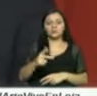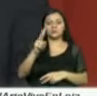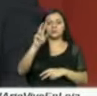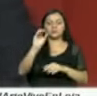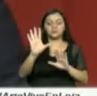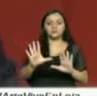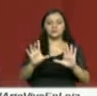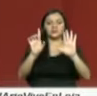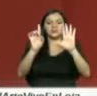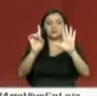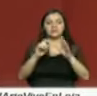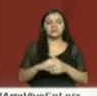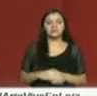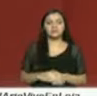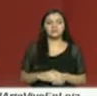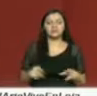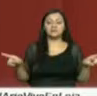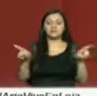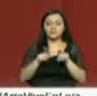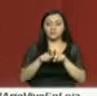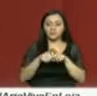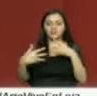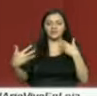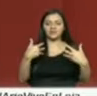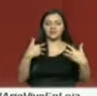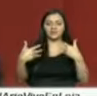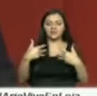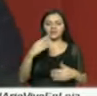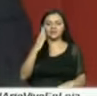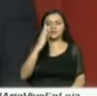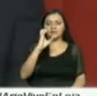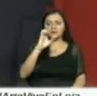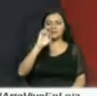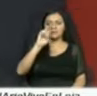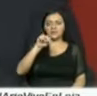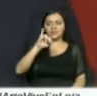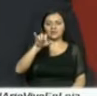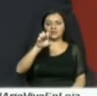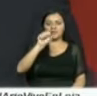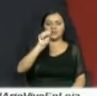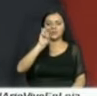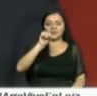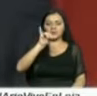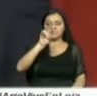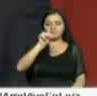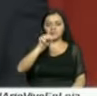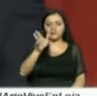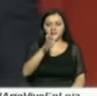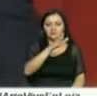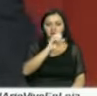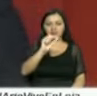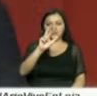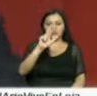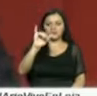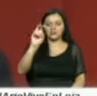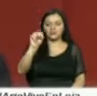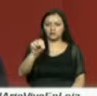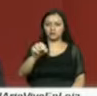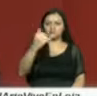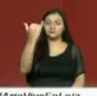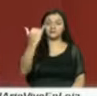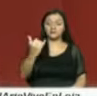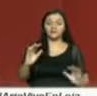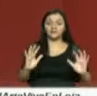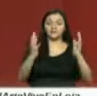2016, así como el Teatro Benjamín Carrión. El festival durará